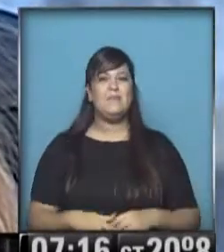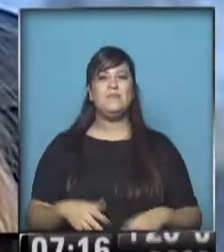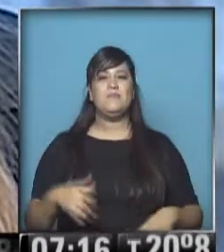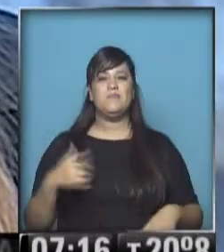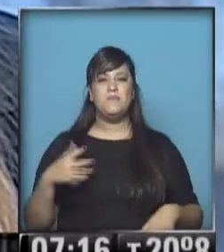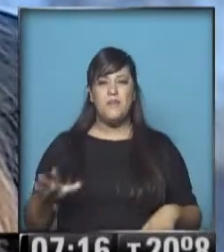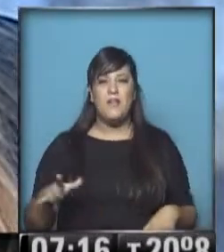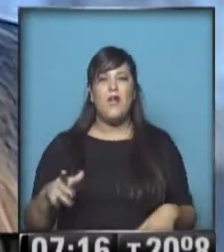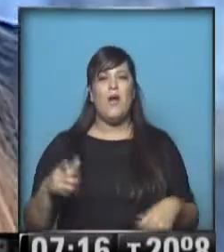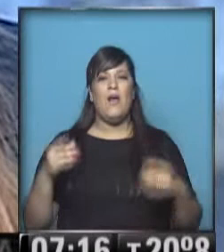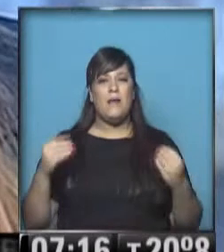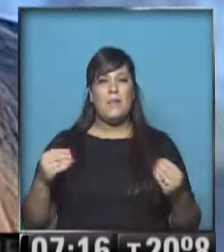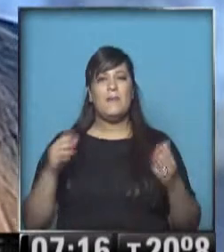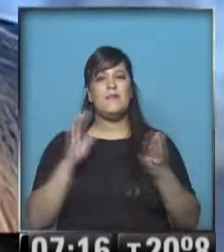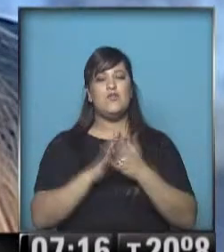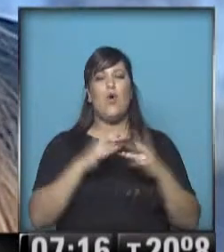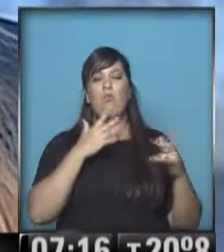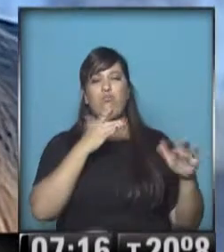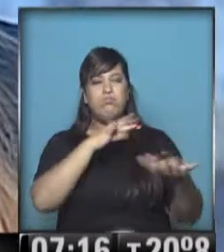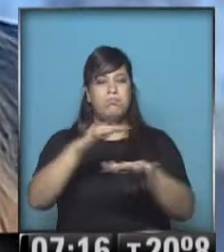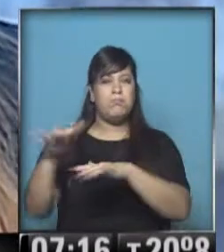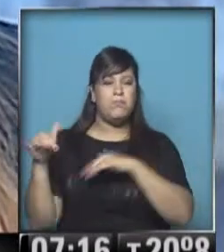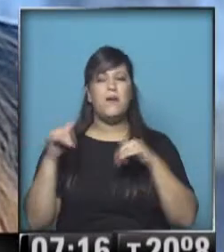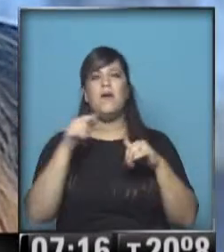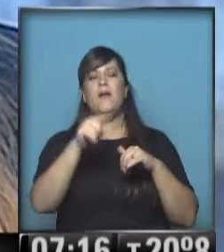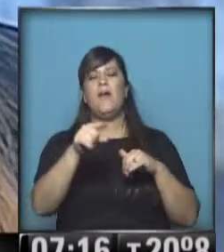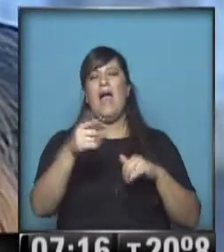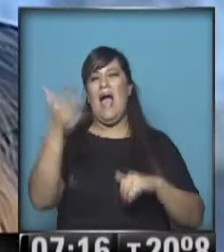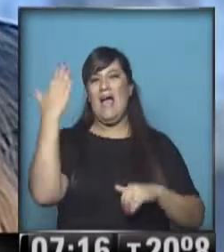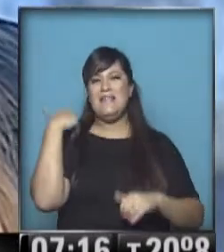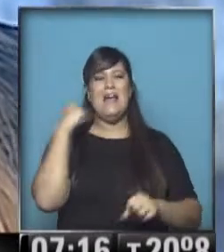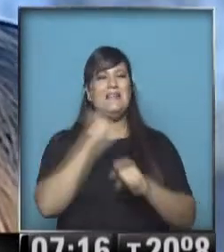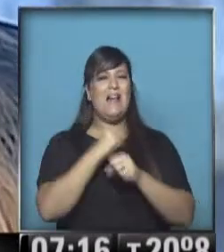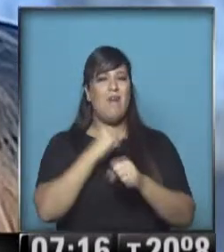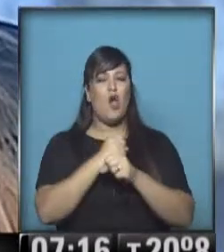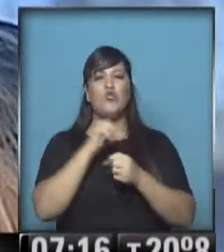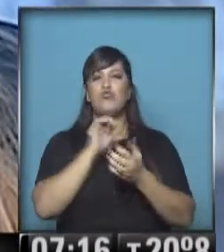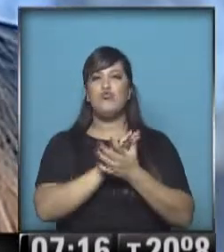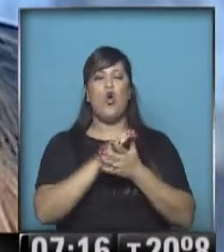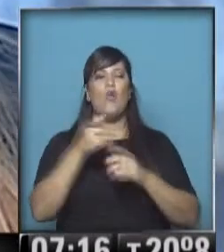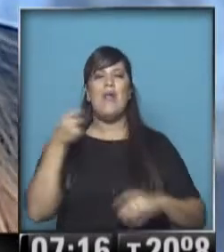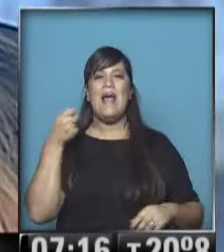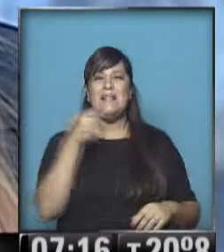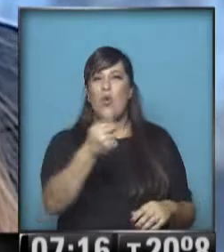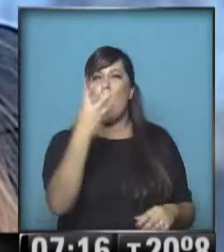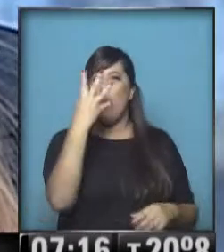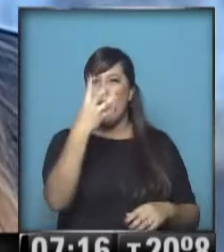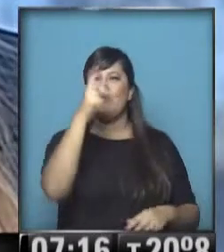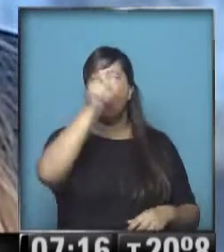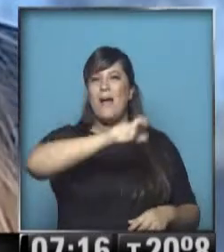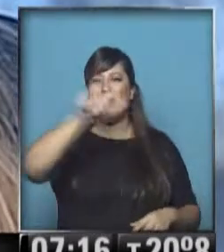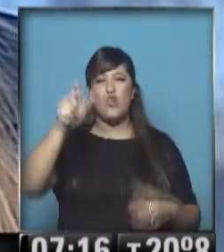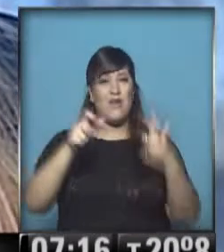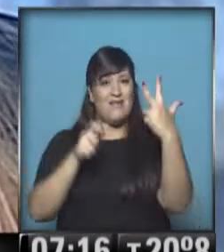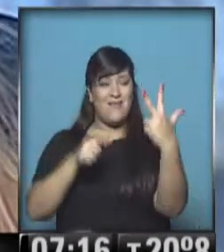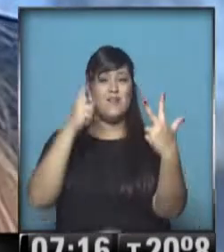tiene que ver con las repercusiones. ¿Recuerdan el trabajo que estábamos realizando en la jornada de ayer, no? Lo ocurrido, el asesinato de estas cuatro personas, estos tres hombres y una